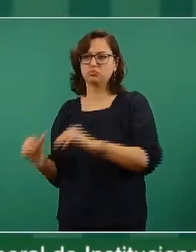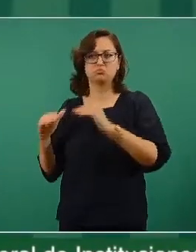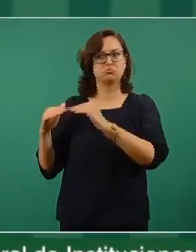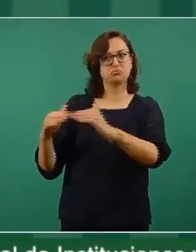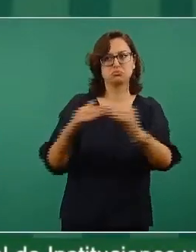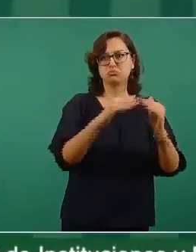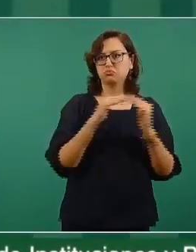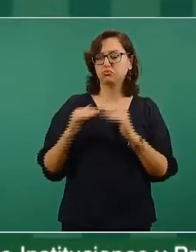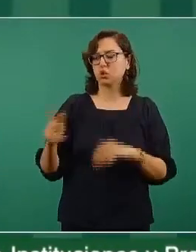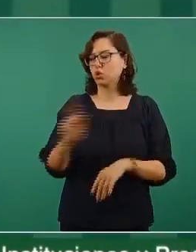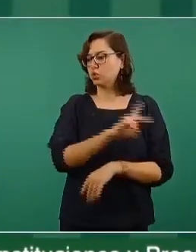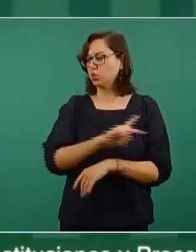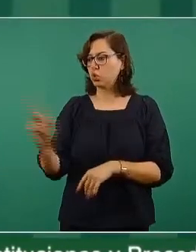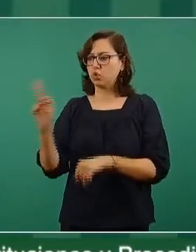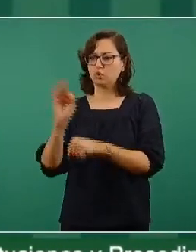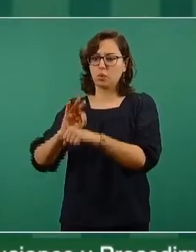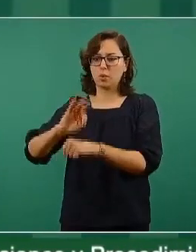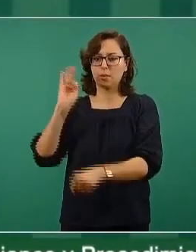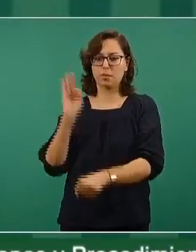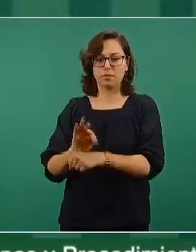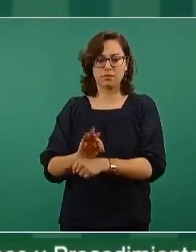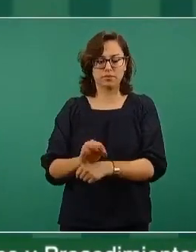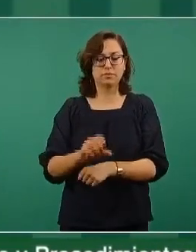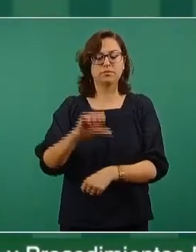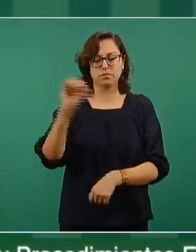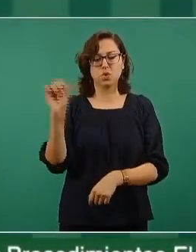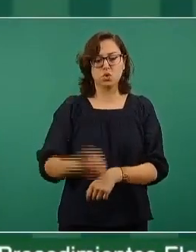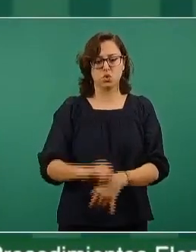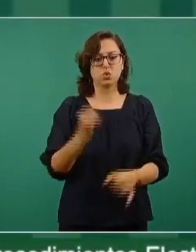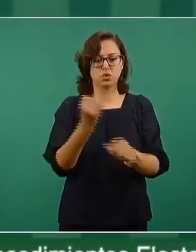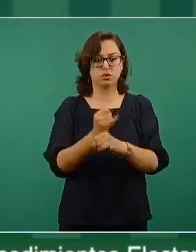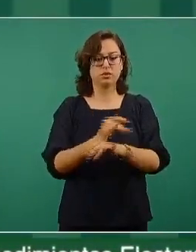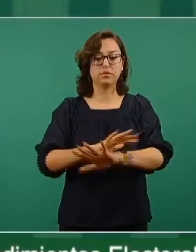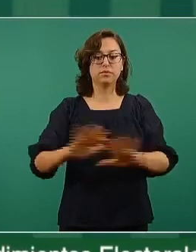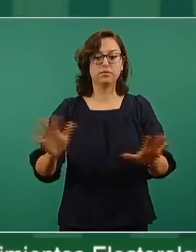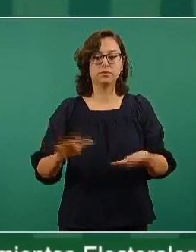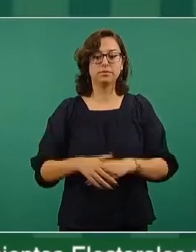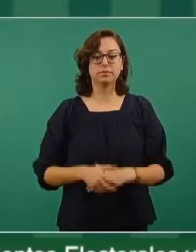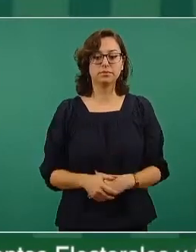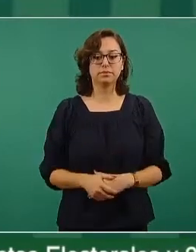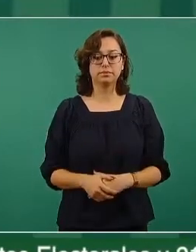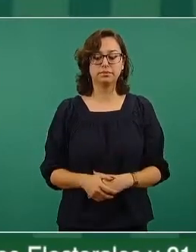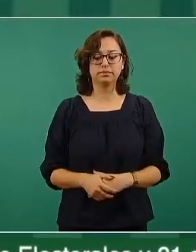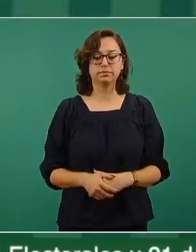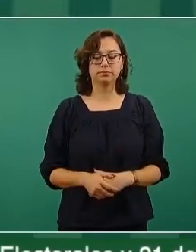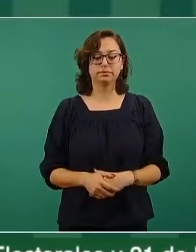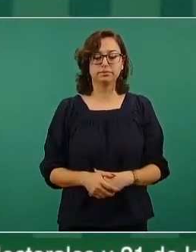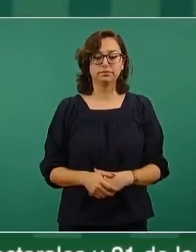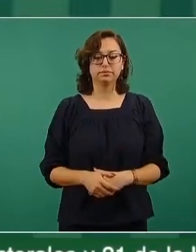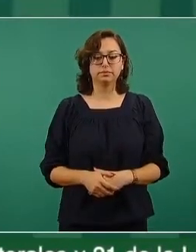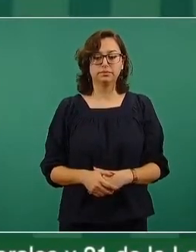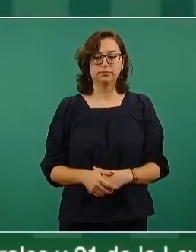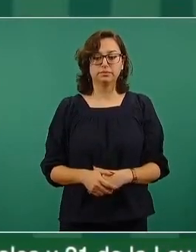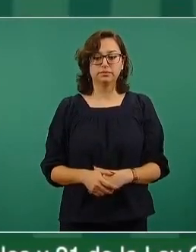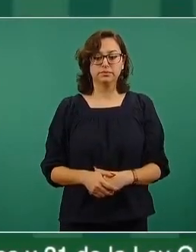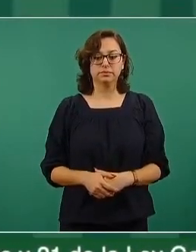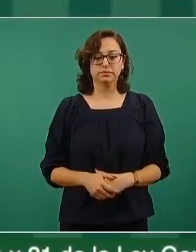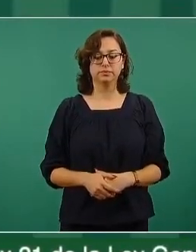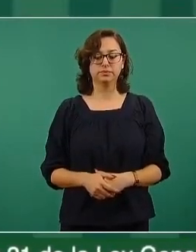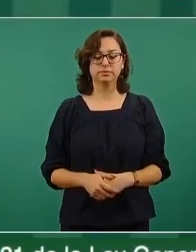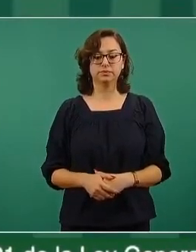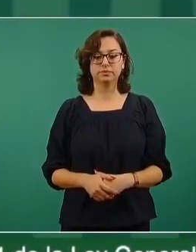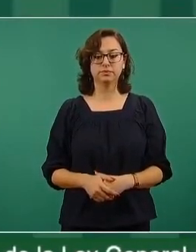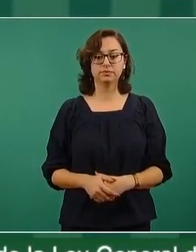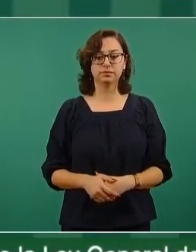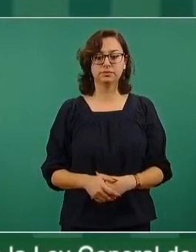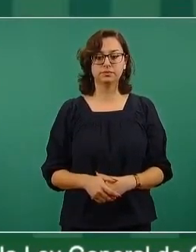las organizaciones. Entonces, vamos a informar sobre eso. También vamos